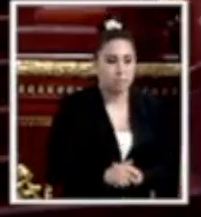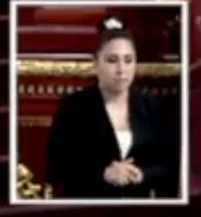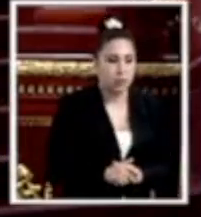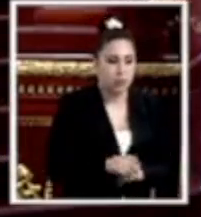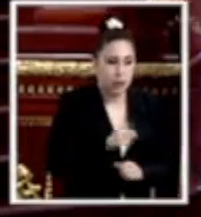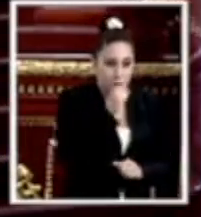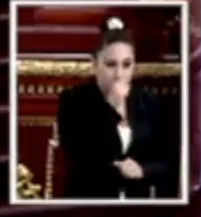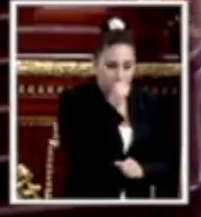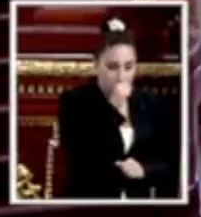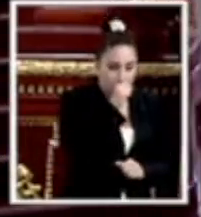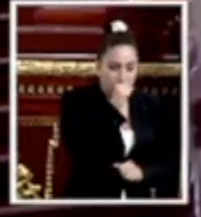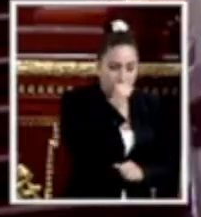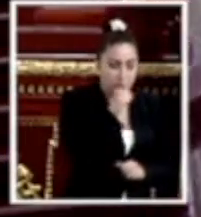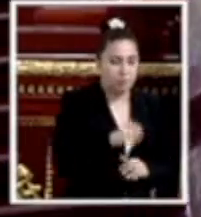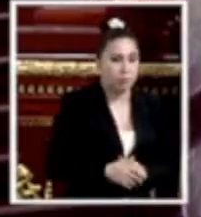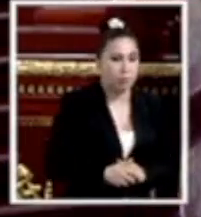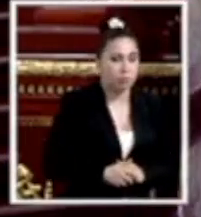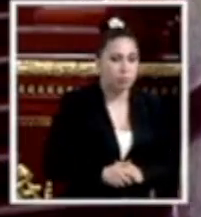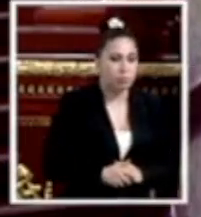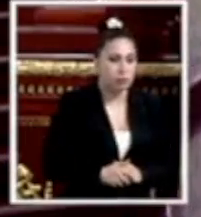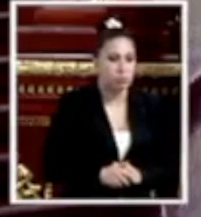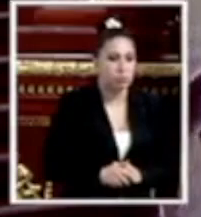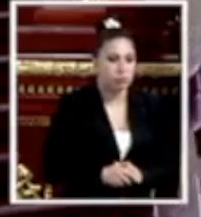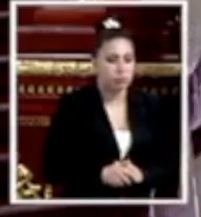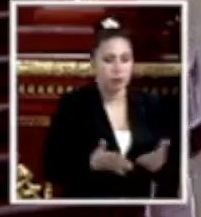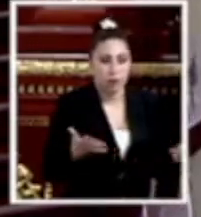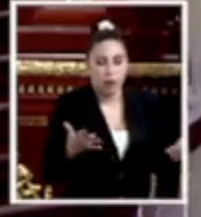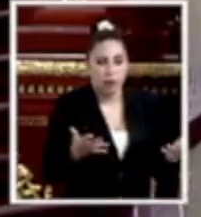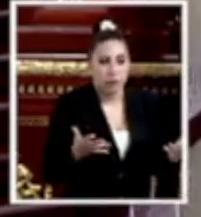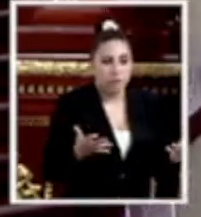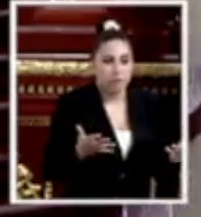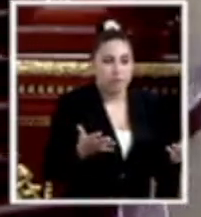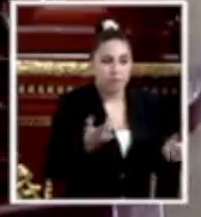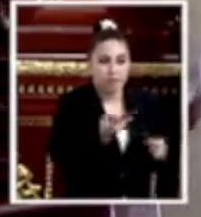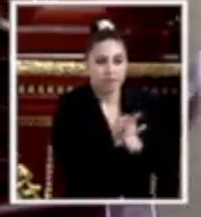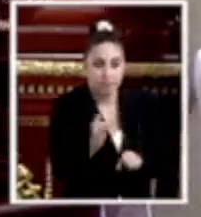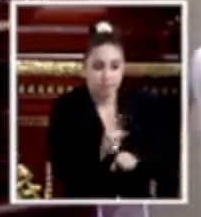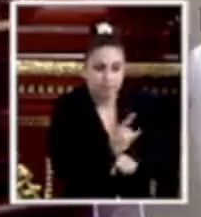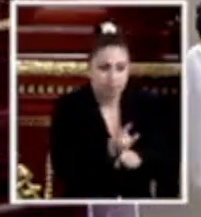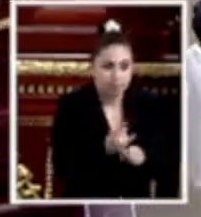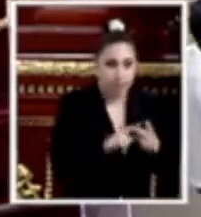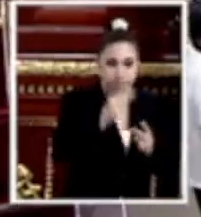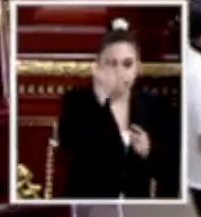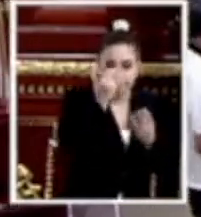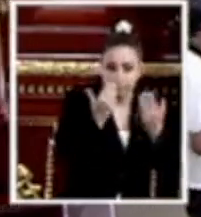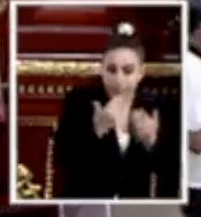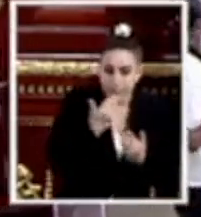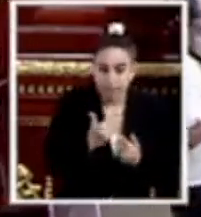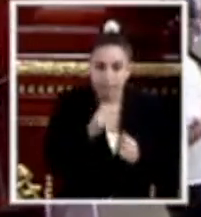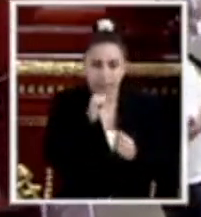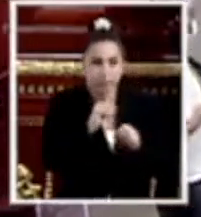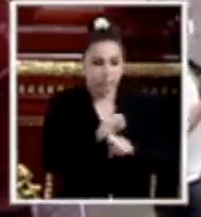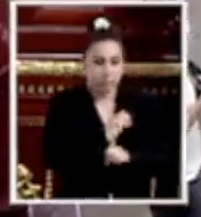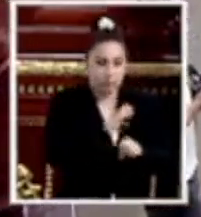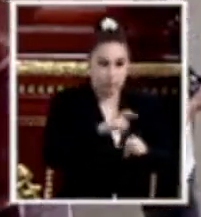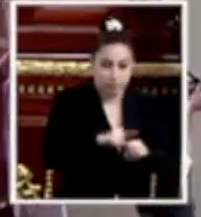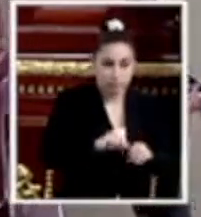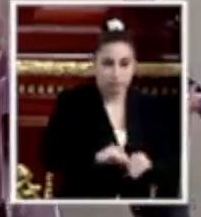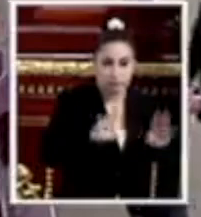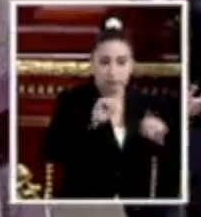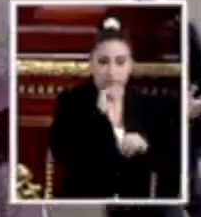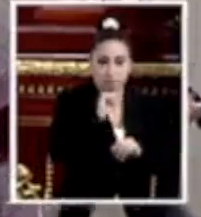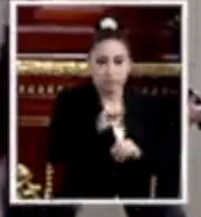la descripción típica no debe ser de tal manera vaga, imprecisa, abierta o amplia, al grado de permitir